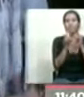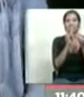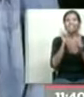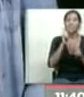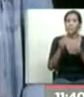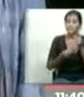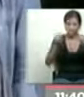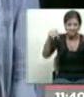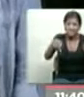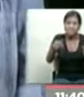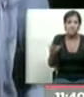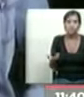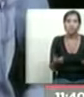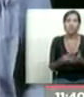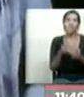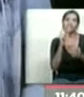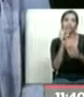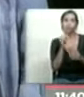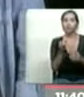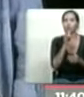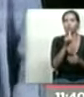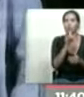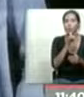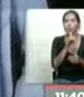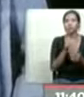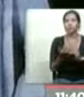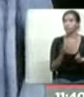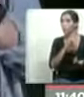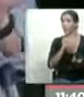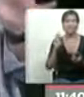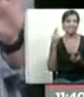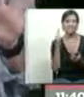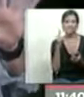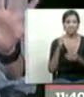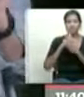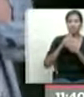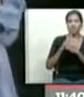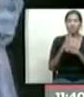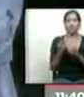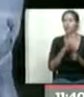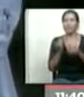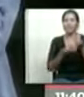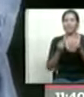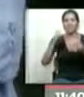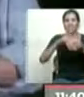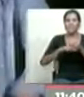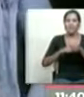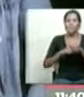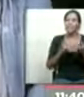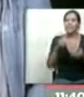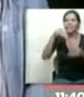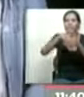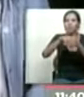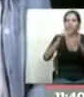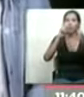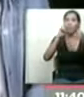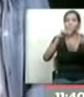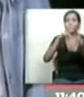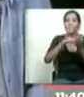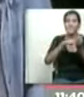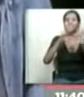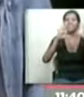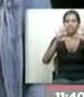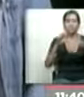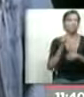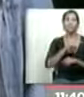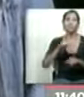aquí. Segundo, nos contó que Sergio, yo no soy uribista ni antiuribista Fajardo, no iba a hacer alianzas para las elecciones de 2010 con ningún candidato